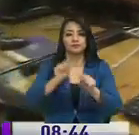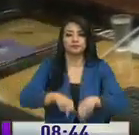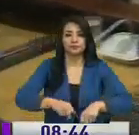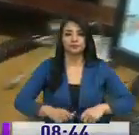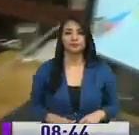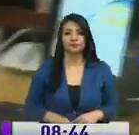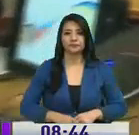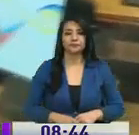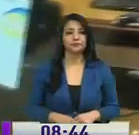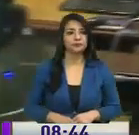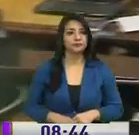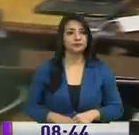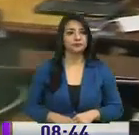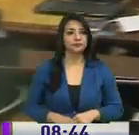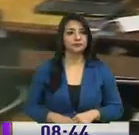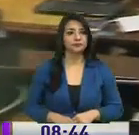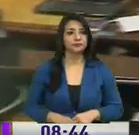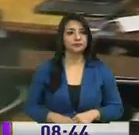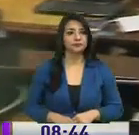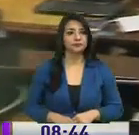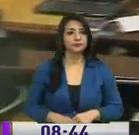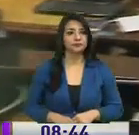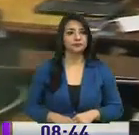En Quito informó Adriana Rojo.